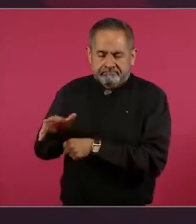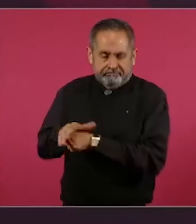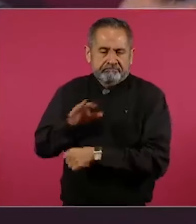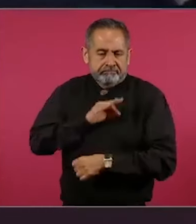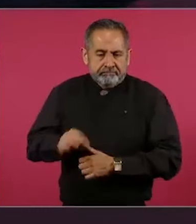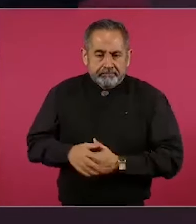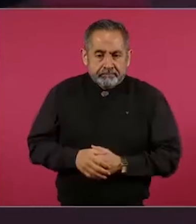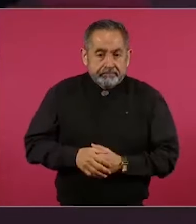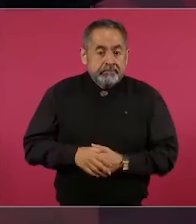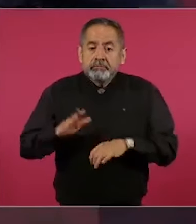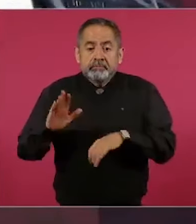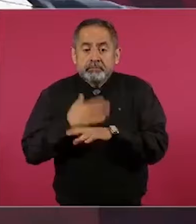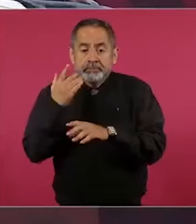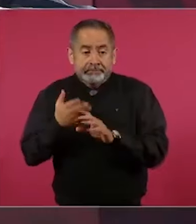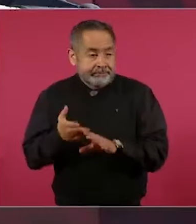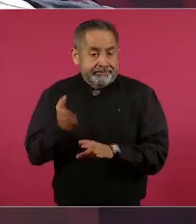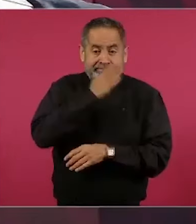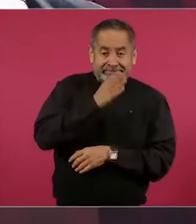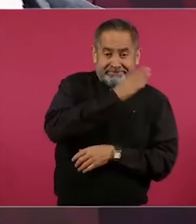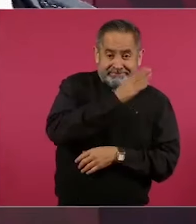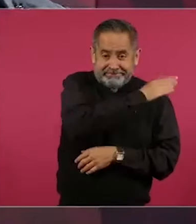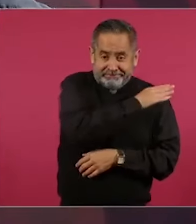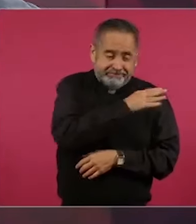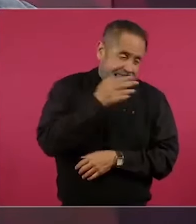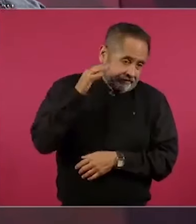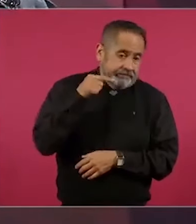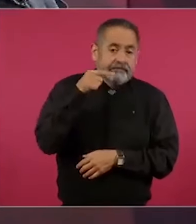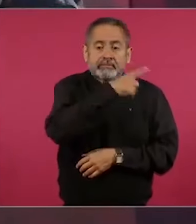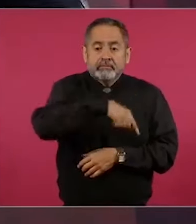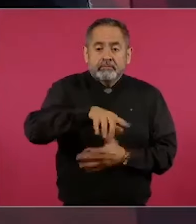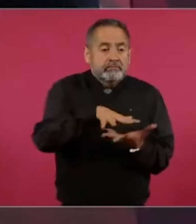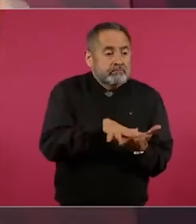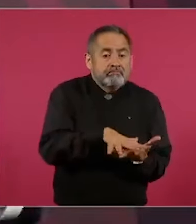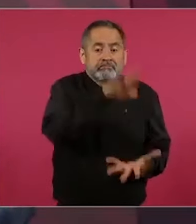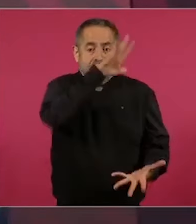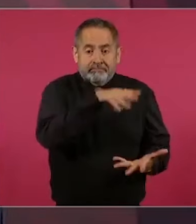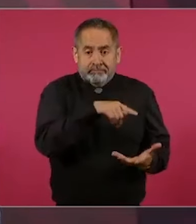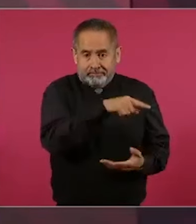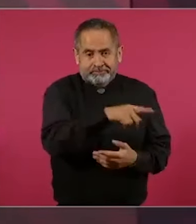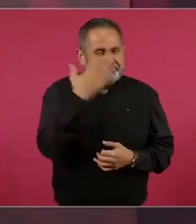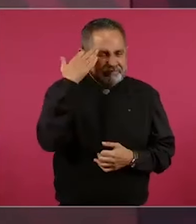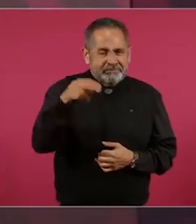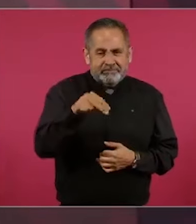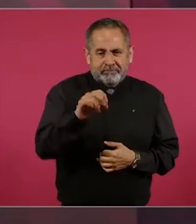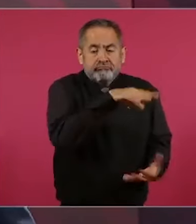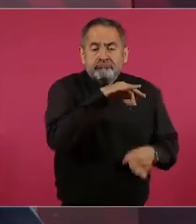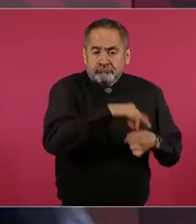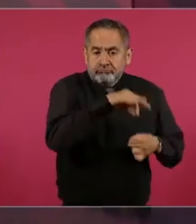Porque cuando ellos tenían mayoría calificada en el periodo neoliberal,